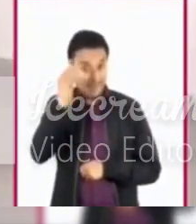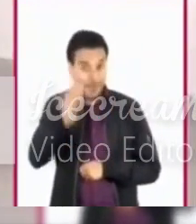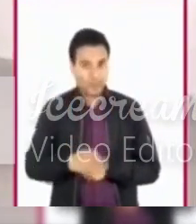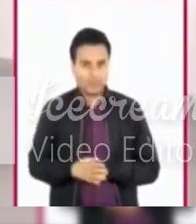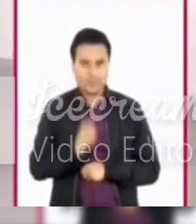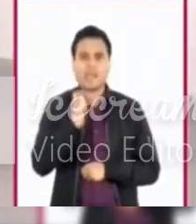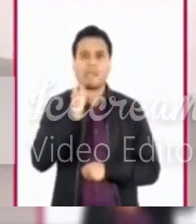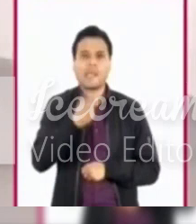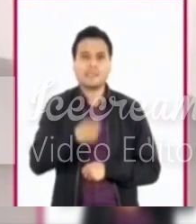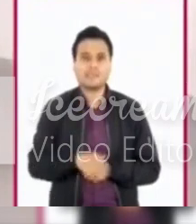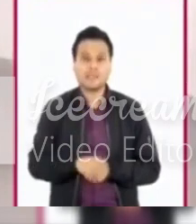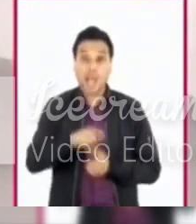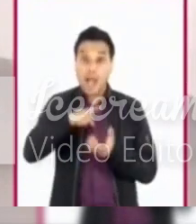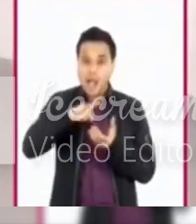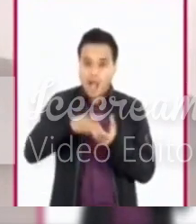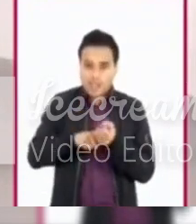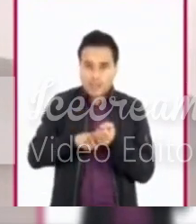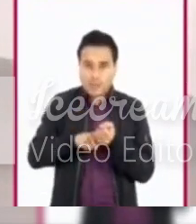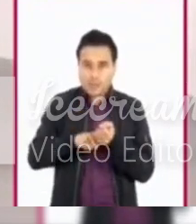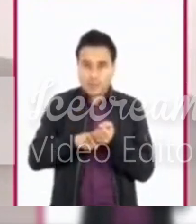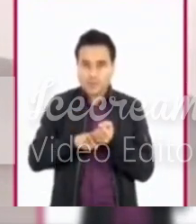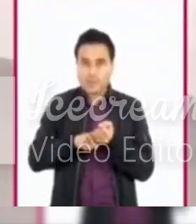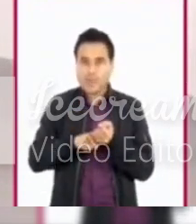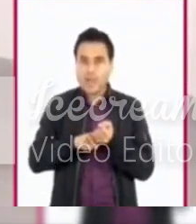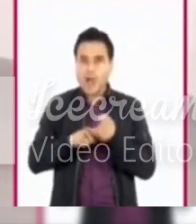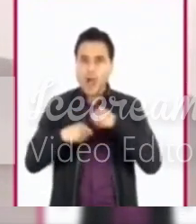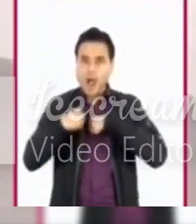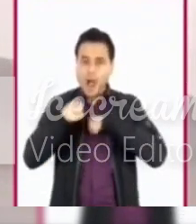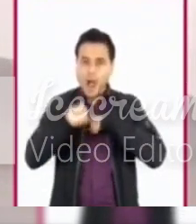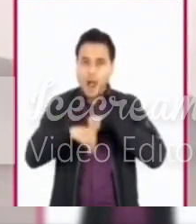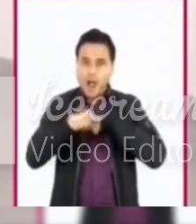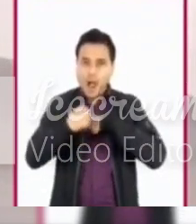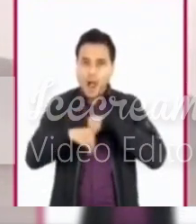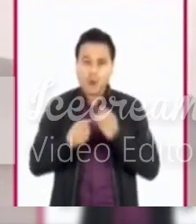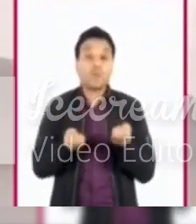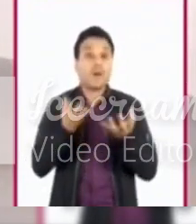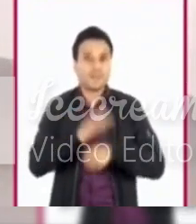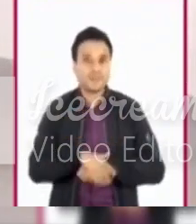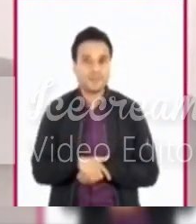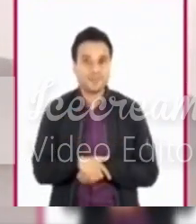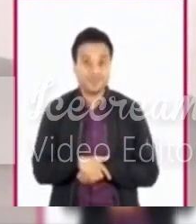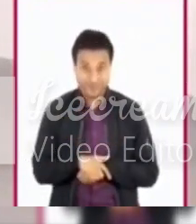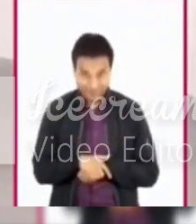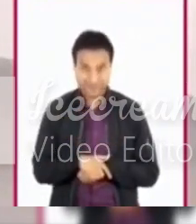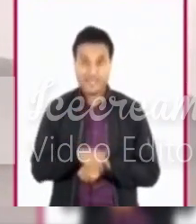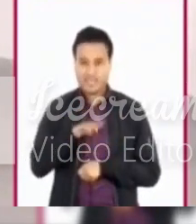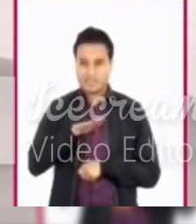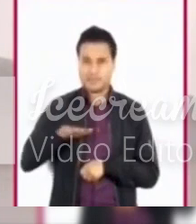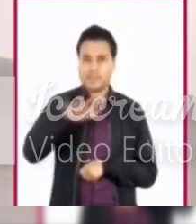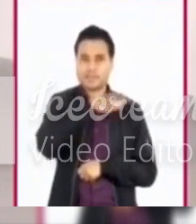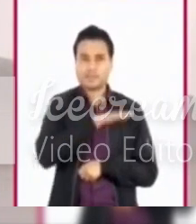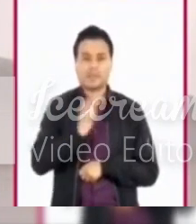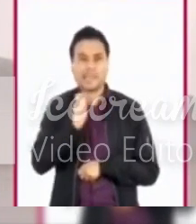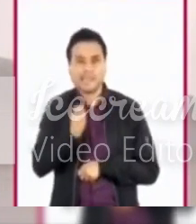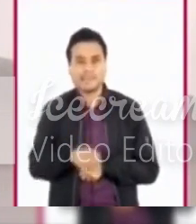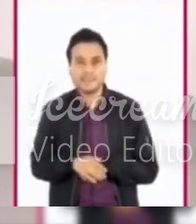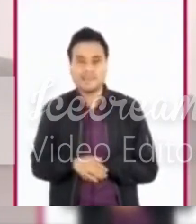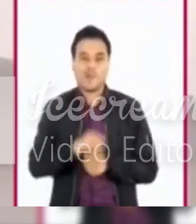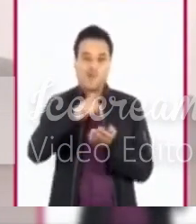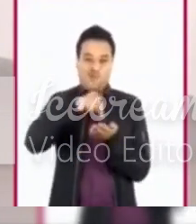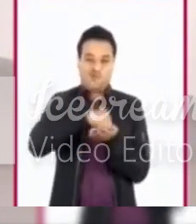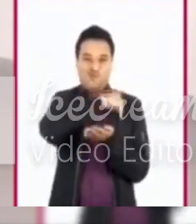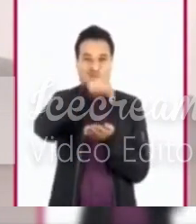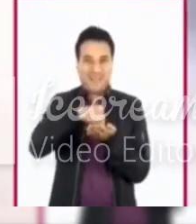como la duración o el momento en que sucede algo. Y el espacio, como el lugar que ocupamos o